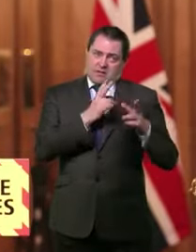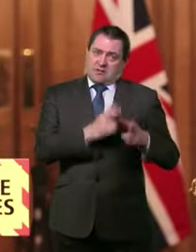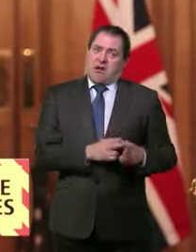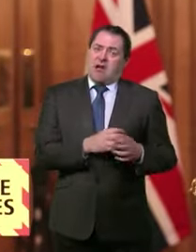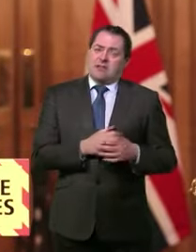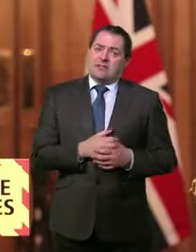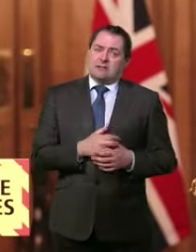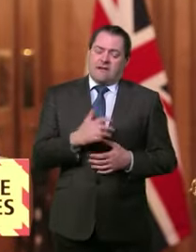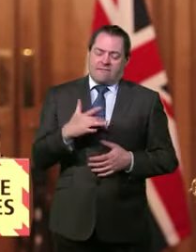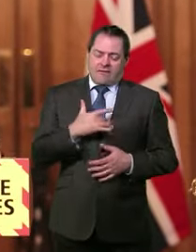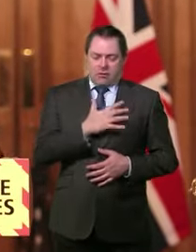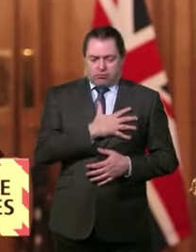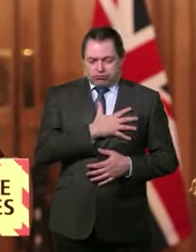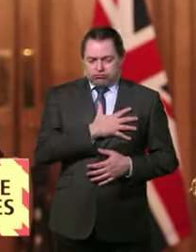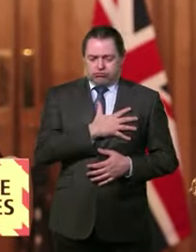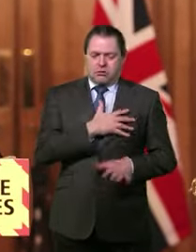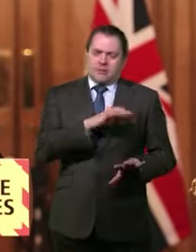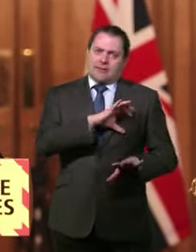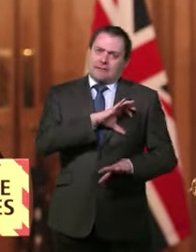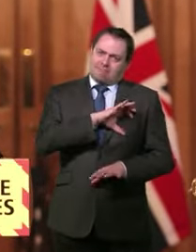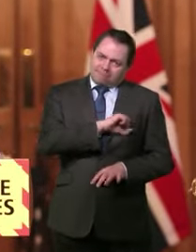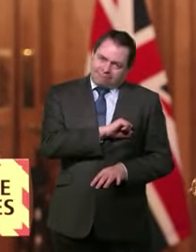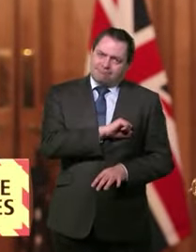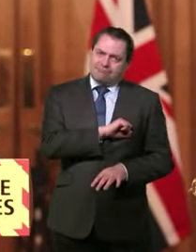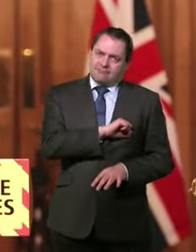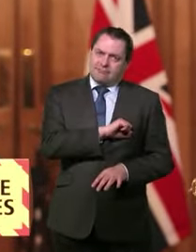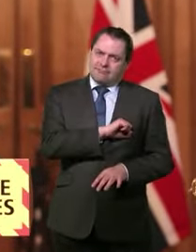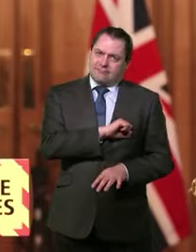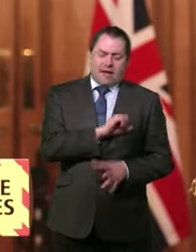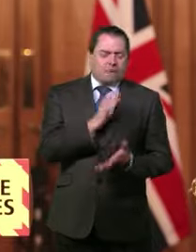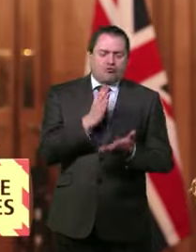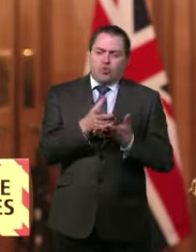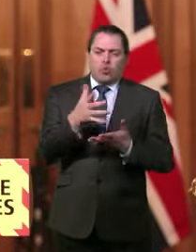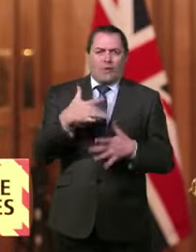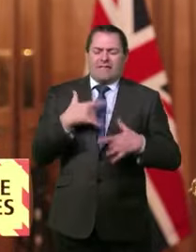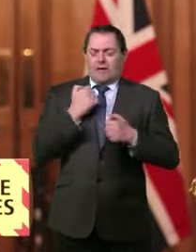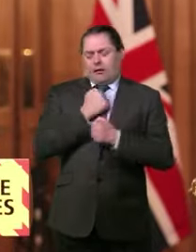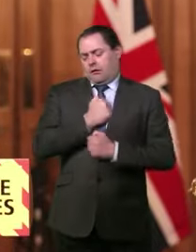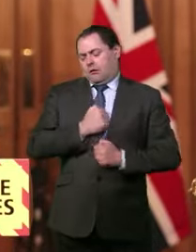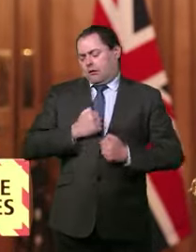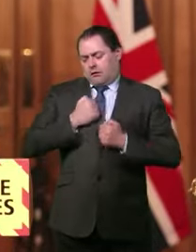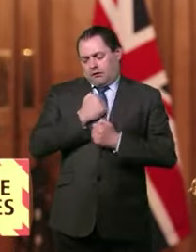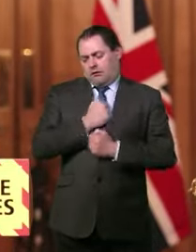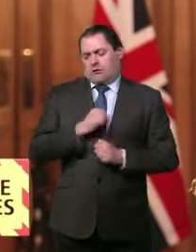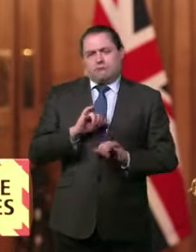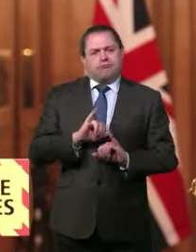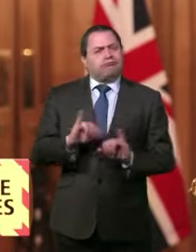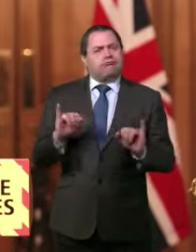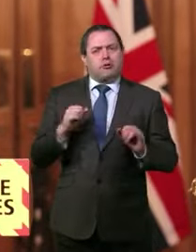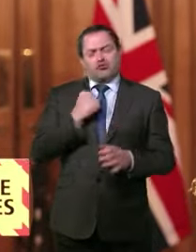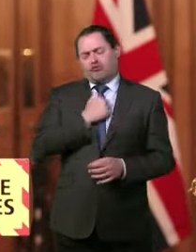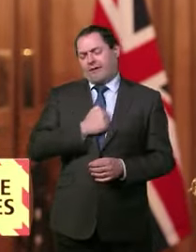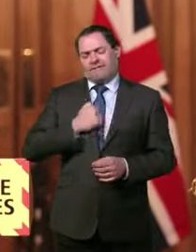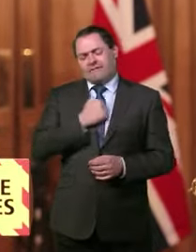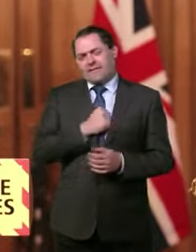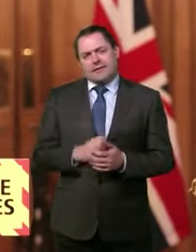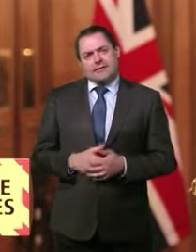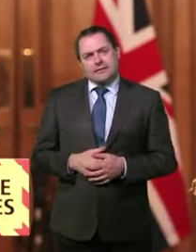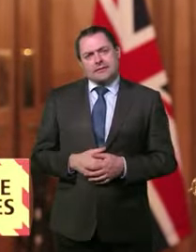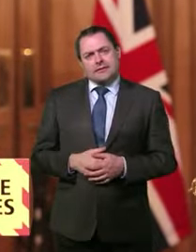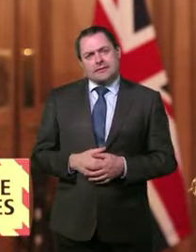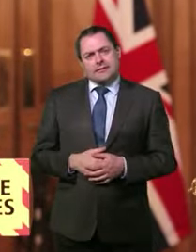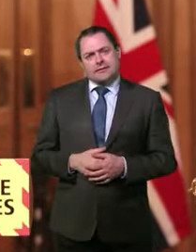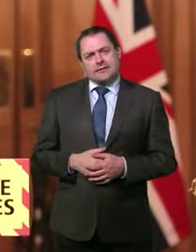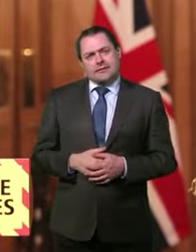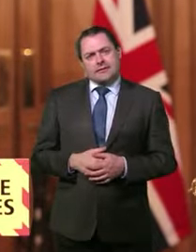y debe ser abrumadora pero te lo prometo y vomité finalmente afrontaremos este momento con